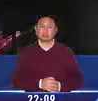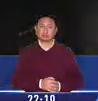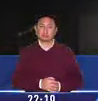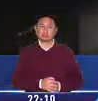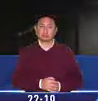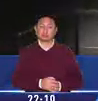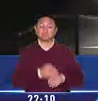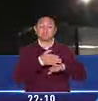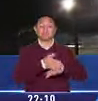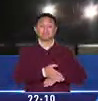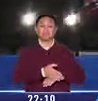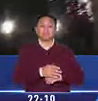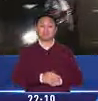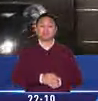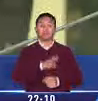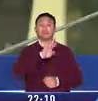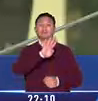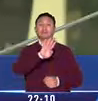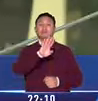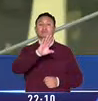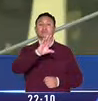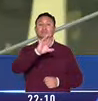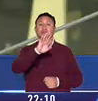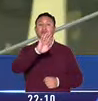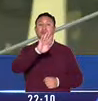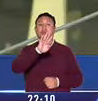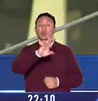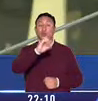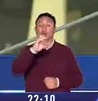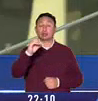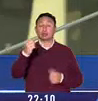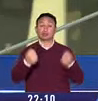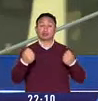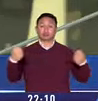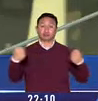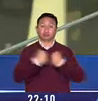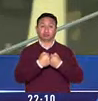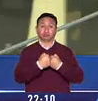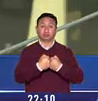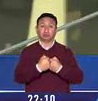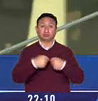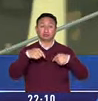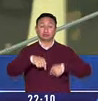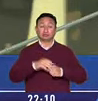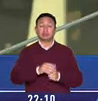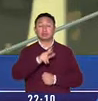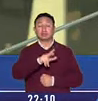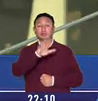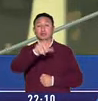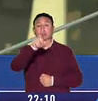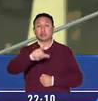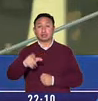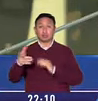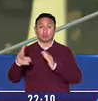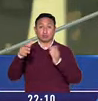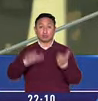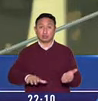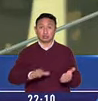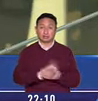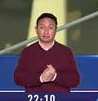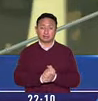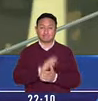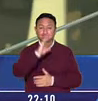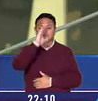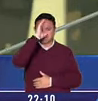Más adelante, alrededor de 400 siniestros de tránsito dejó como resultado 35 personas fallecidas. La